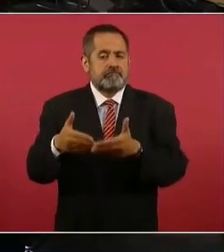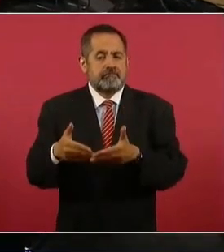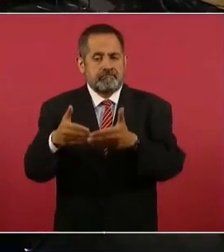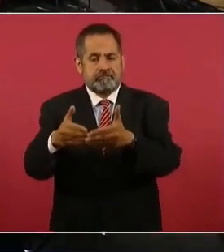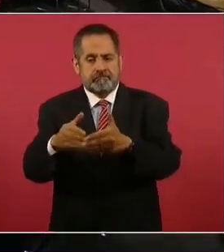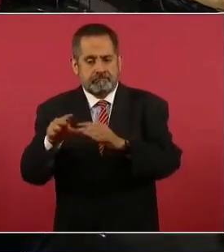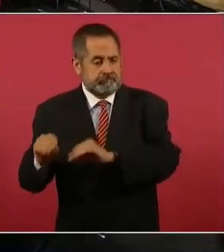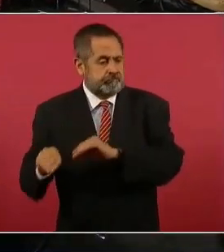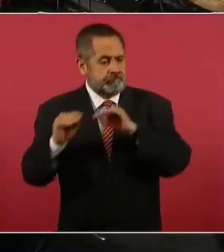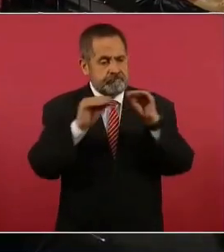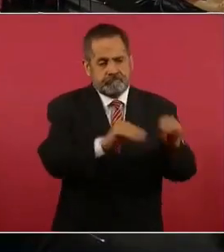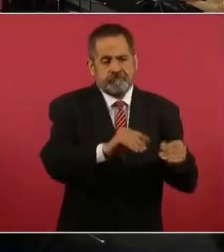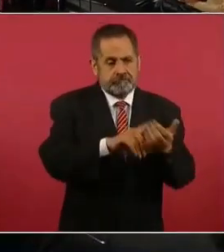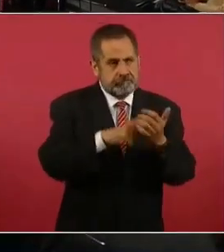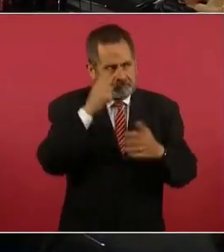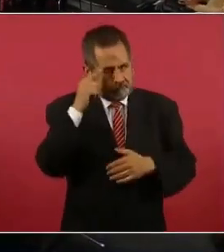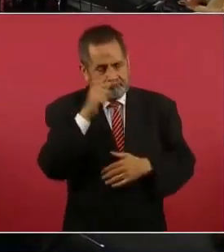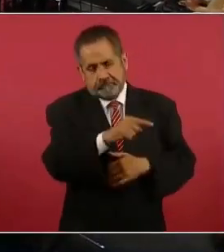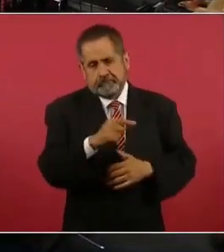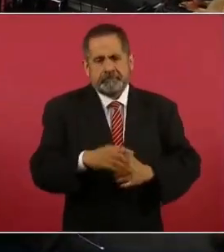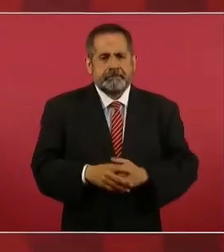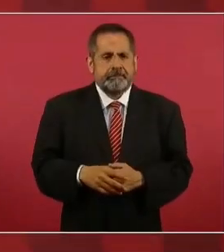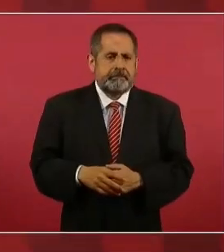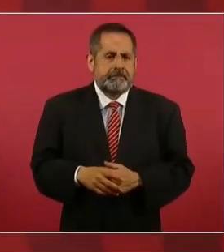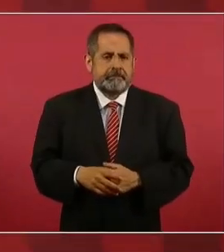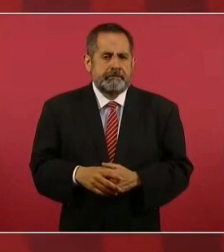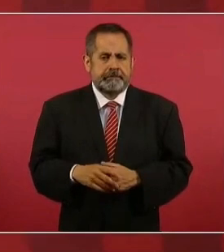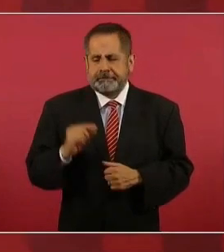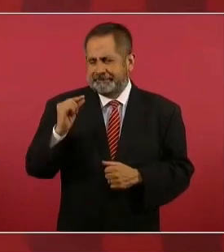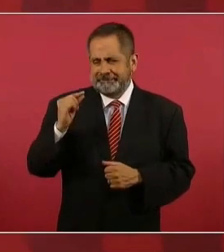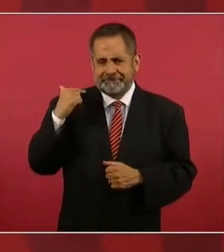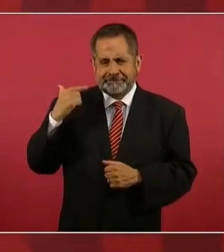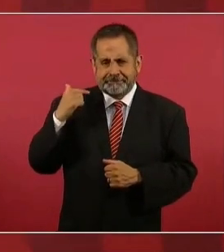Acabo de reunirme con uno de los